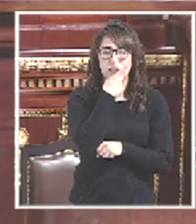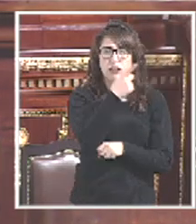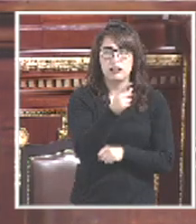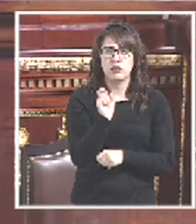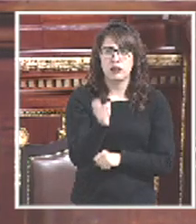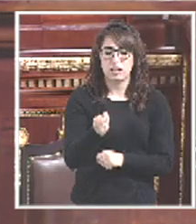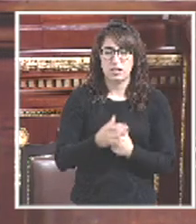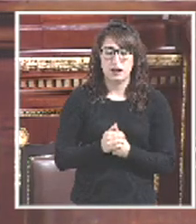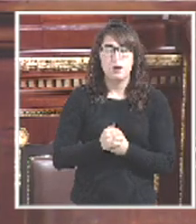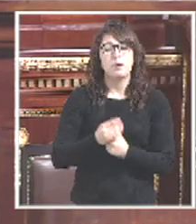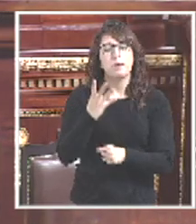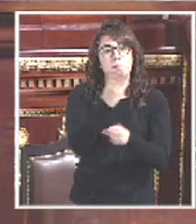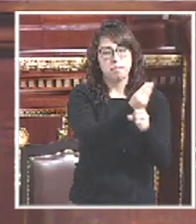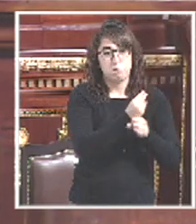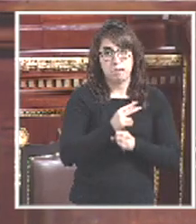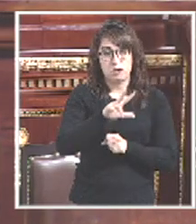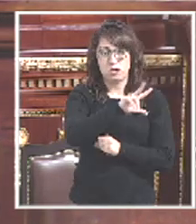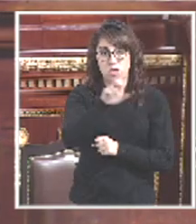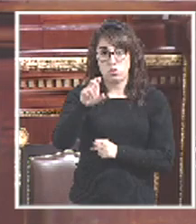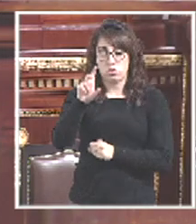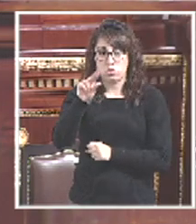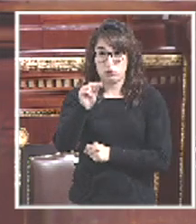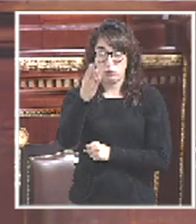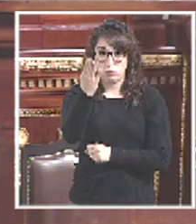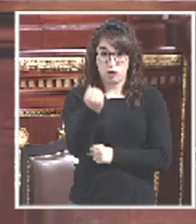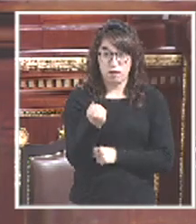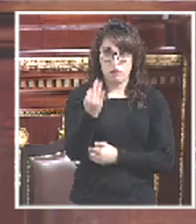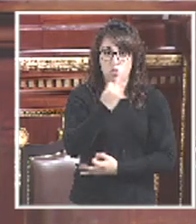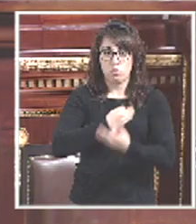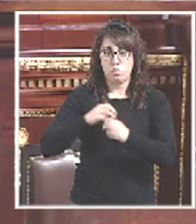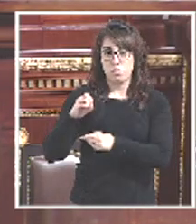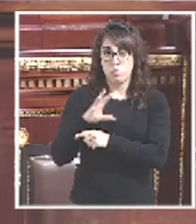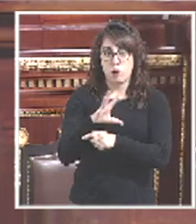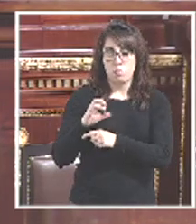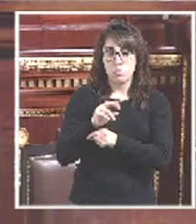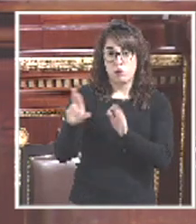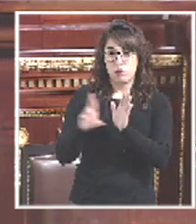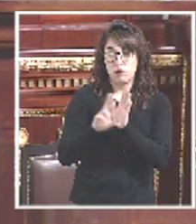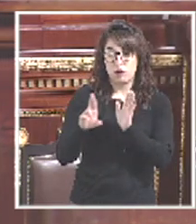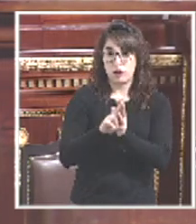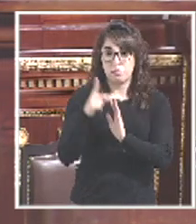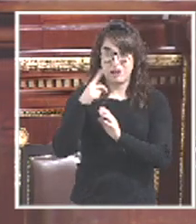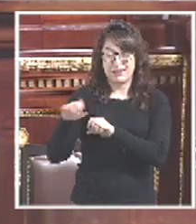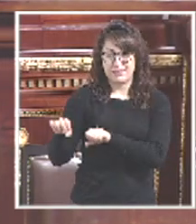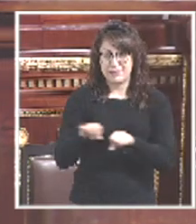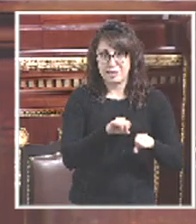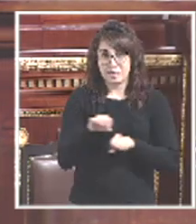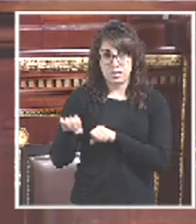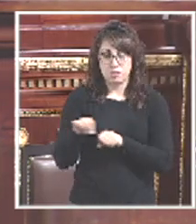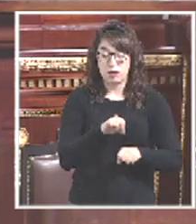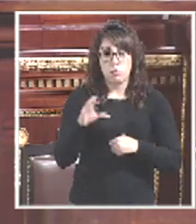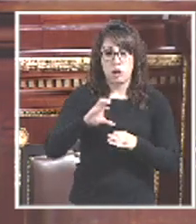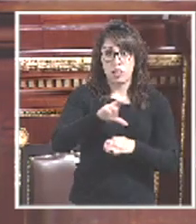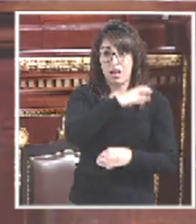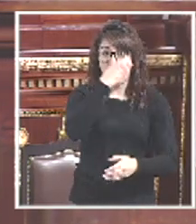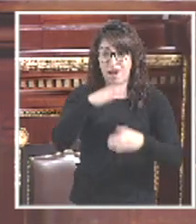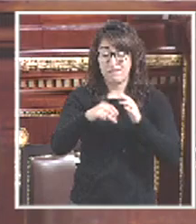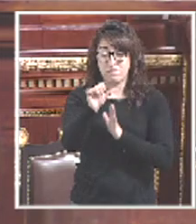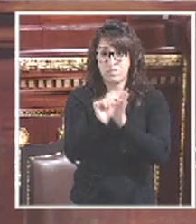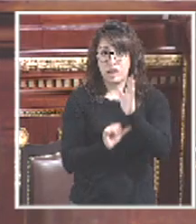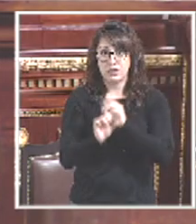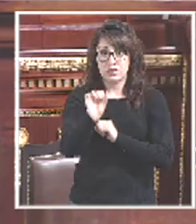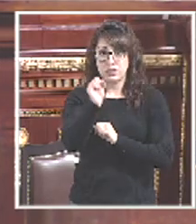se repararán los 889 casos de altavoces dañados, concluyendo en el mes de febrero del